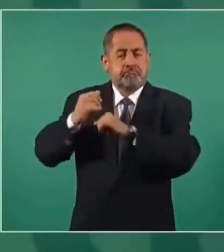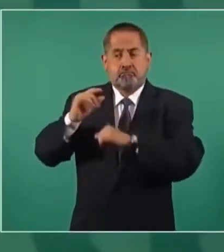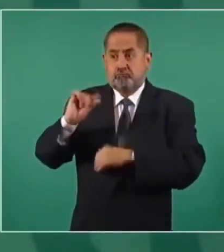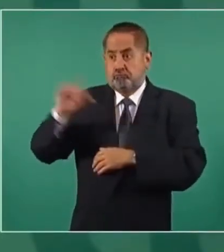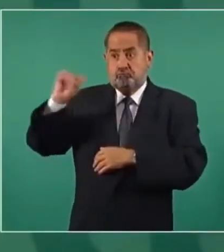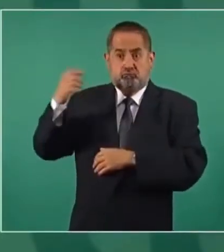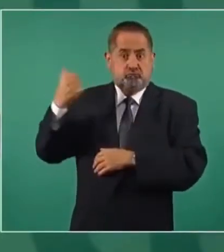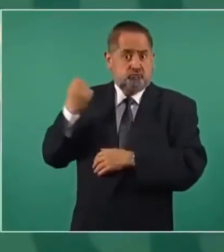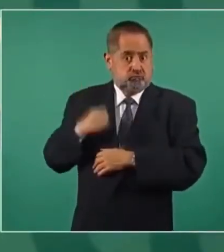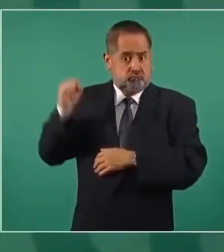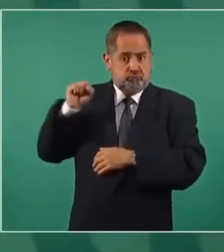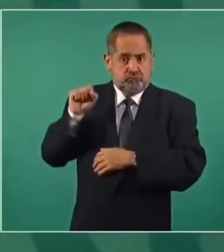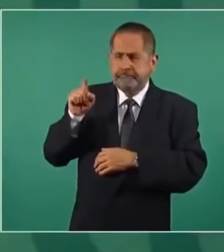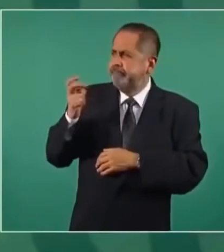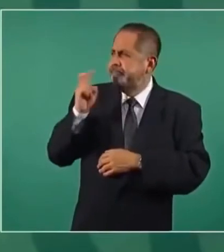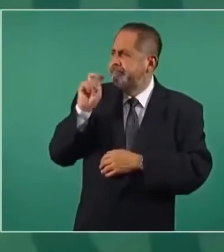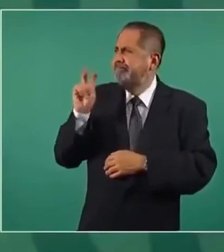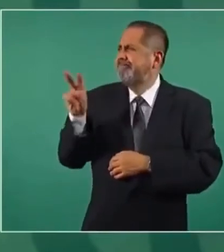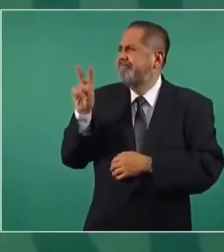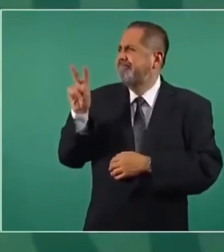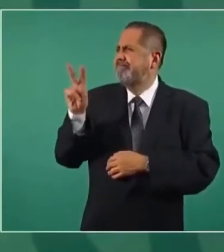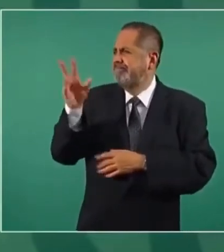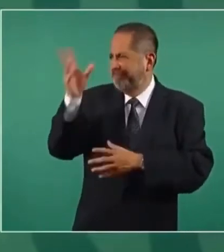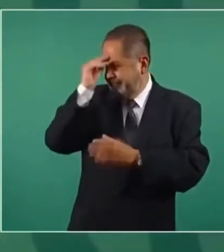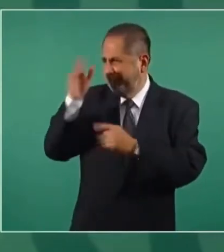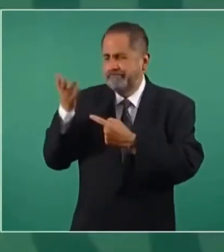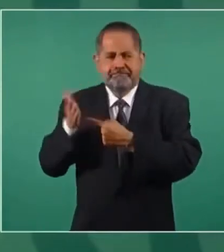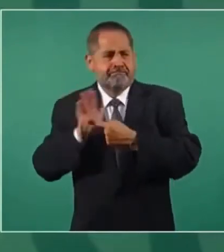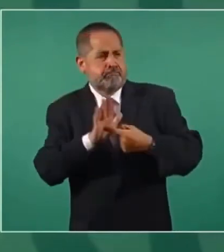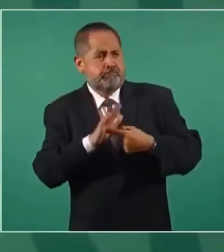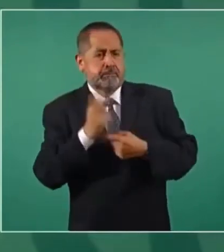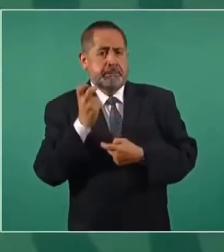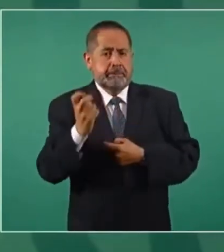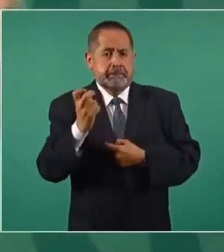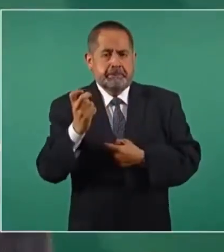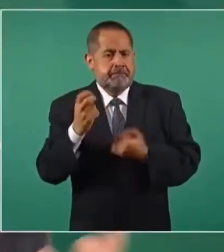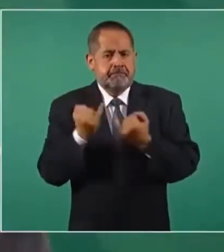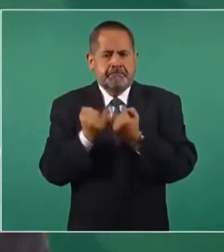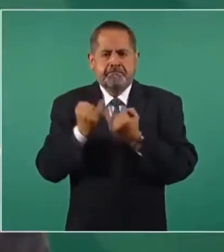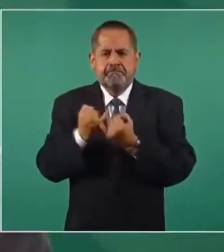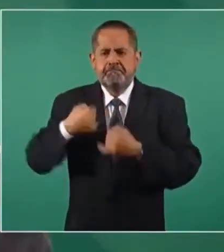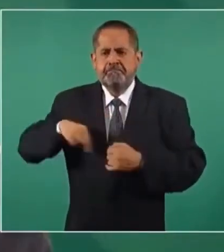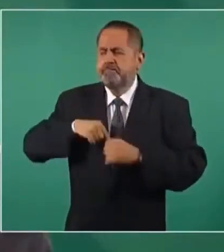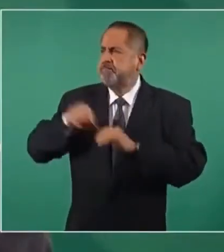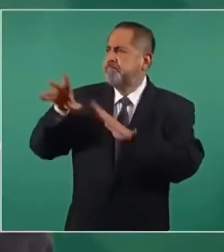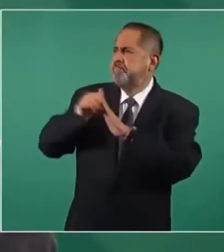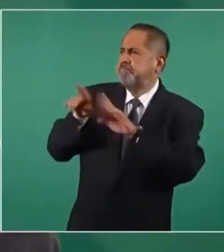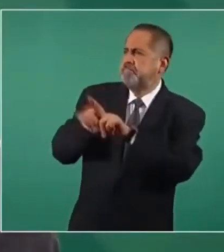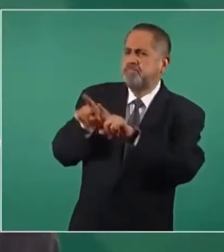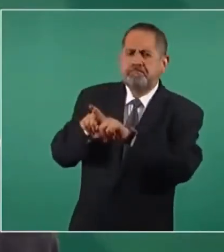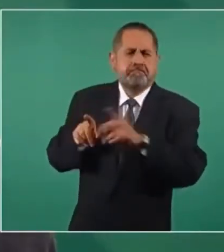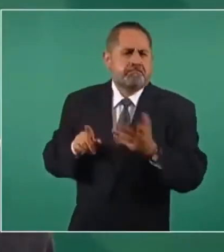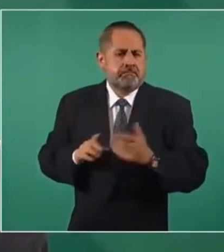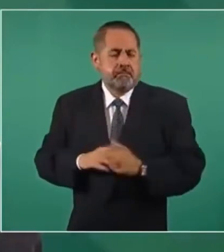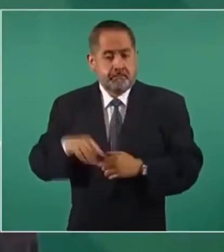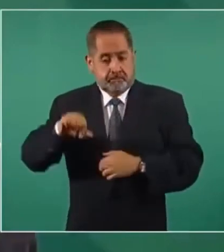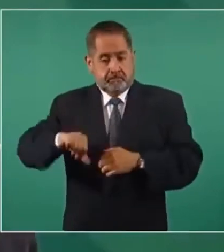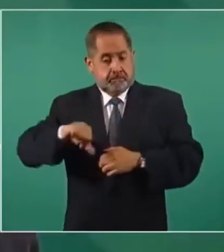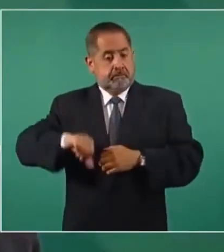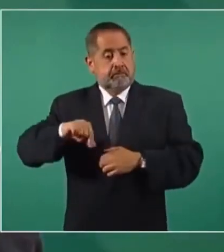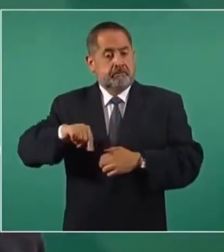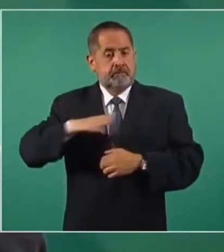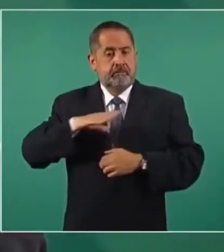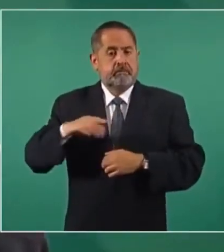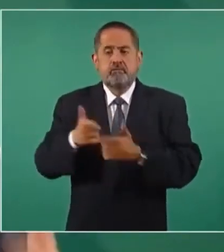altas competencias, y nuestro actuar se guía por este conjunto de observaciones. Tenemos un grupo técnico asesor